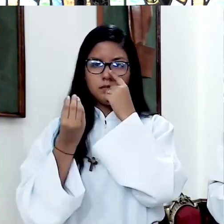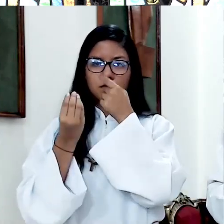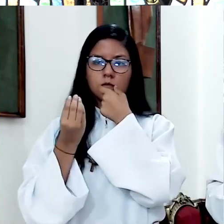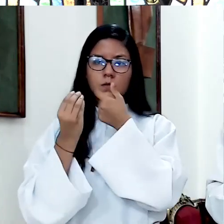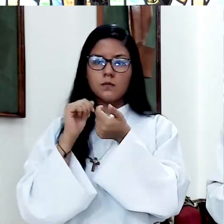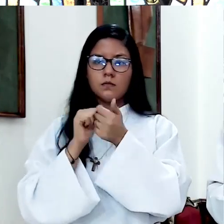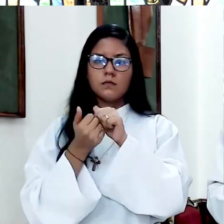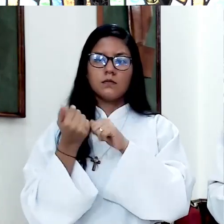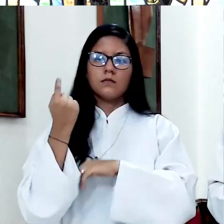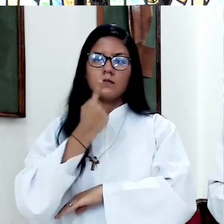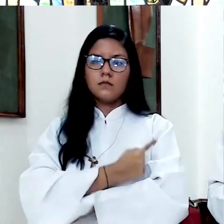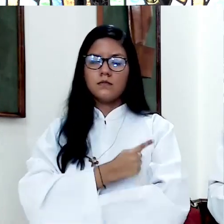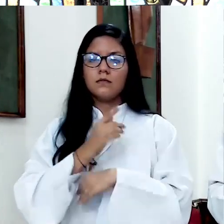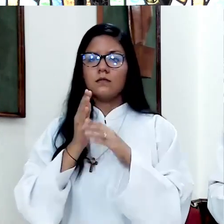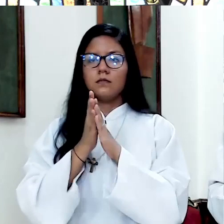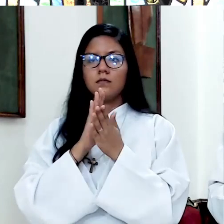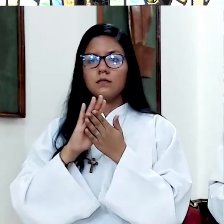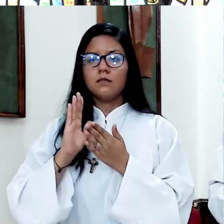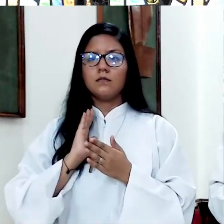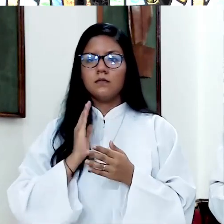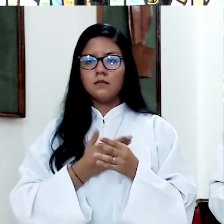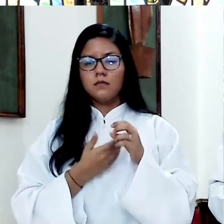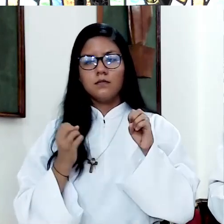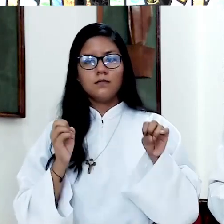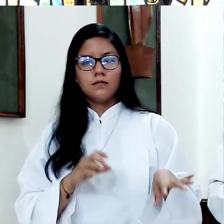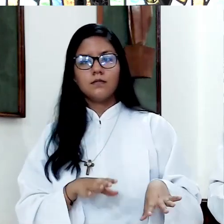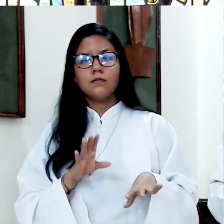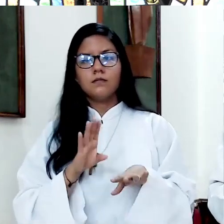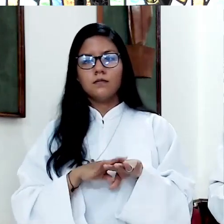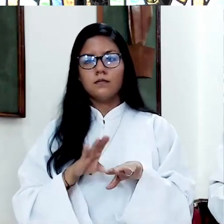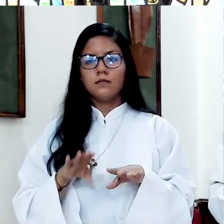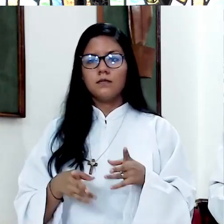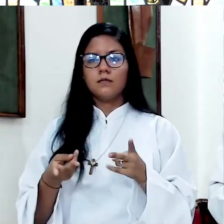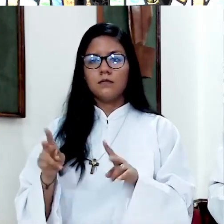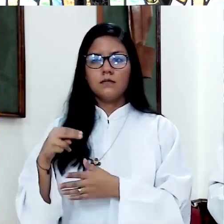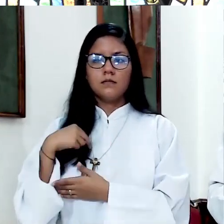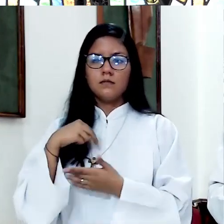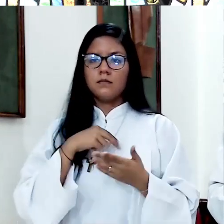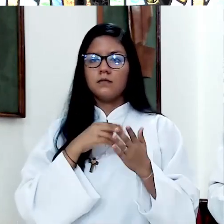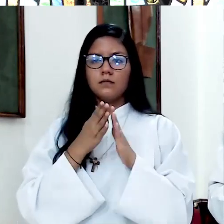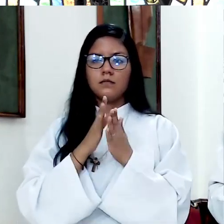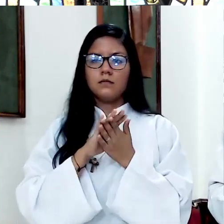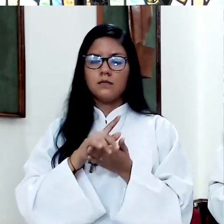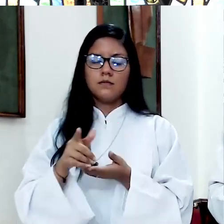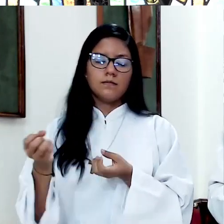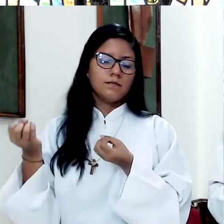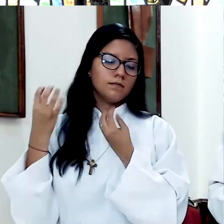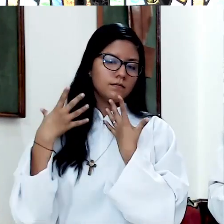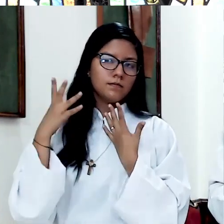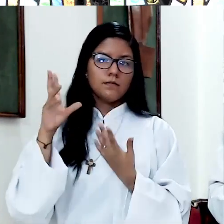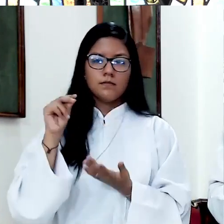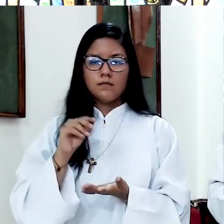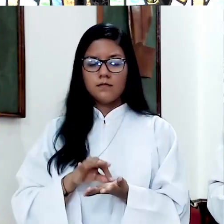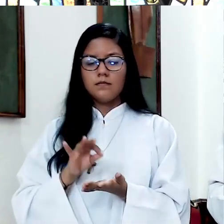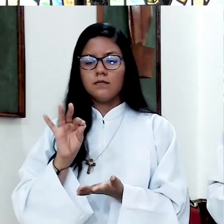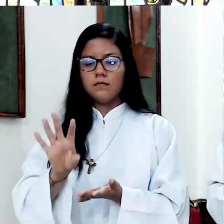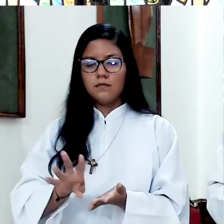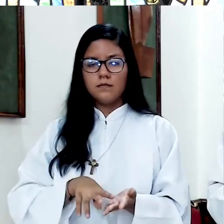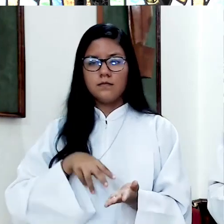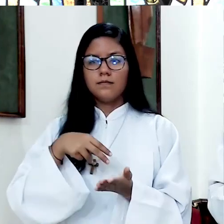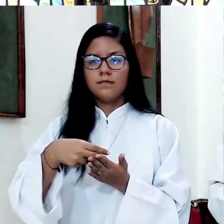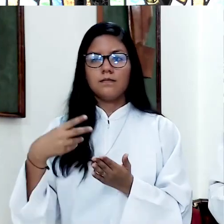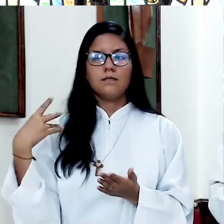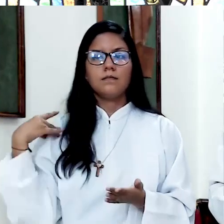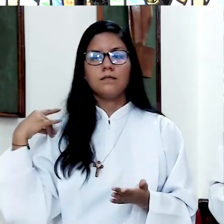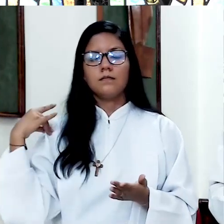día. Perdona nuestras ofensas, como también nosotros perdonamos a los que nos ofenden. No nos